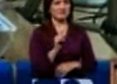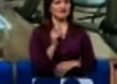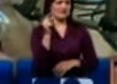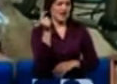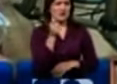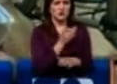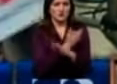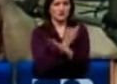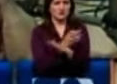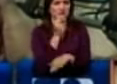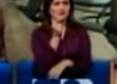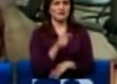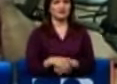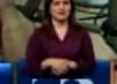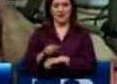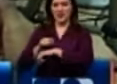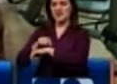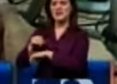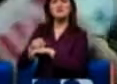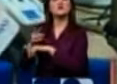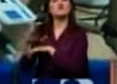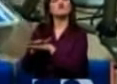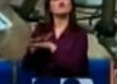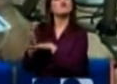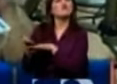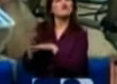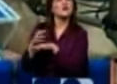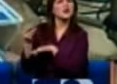rápido. ¿Sí? Sí. ¿Cuánto tiempo se ha demorado hasta llegar acá